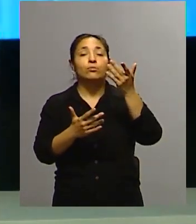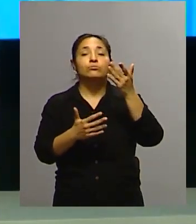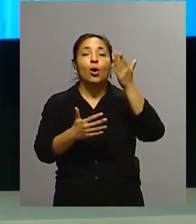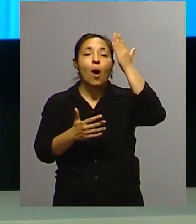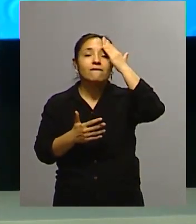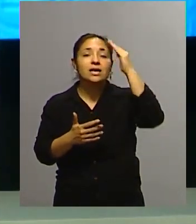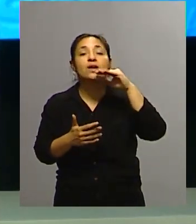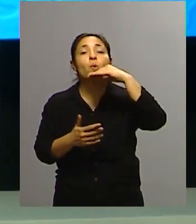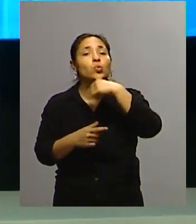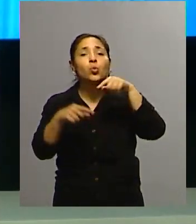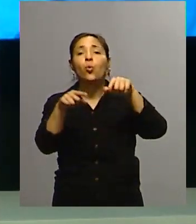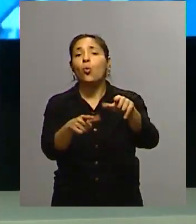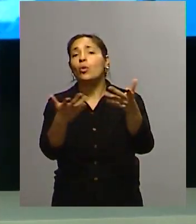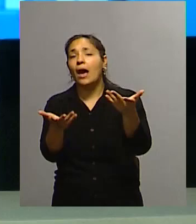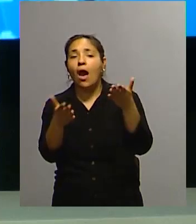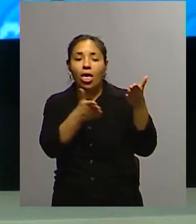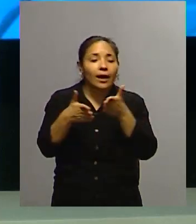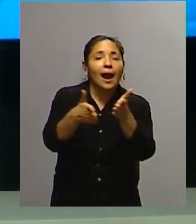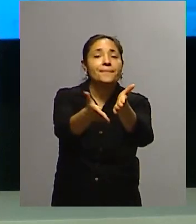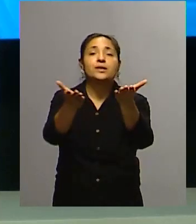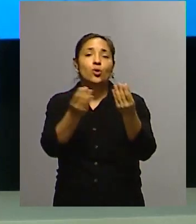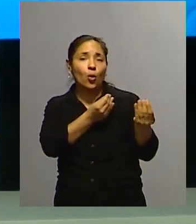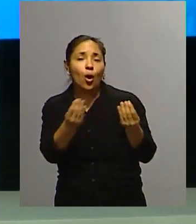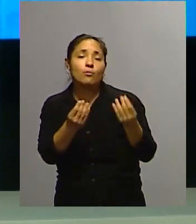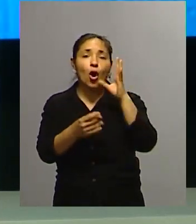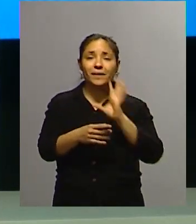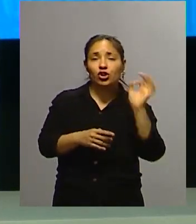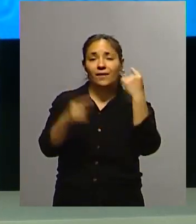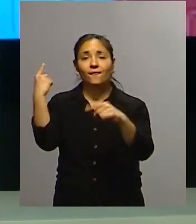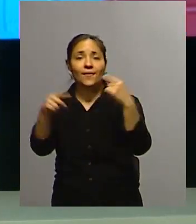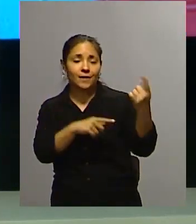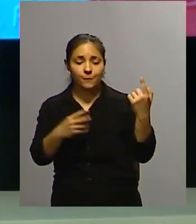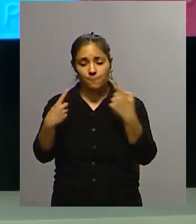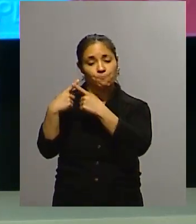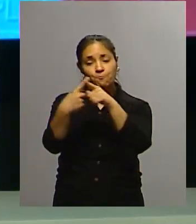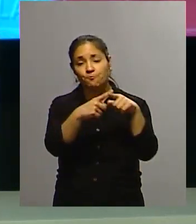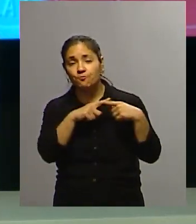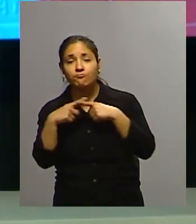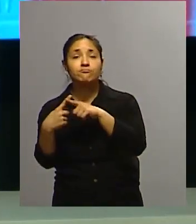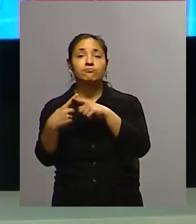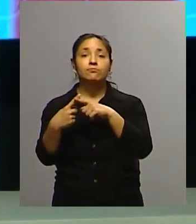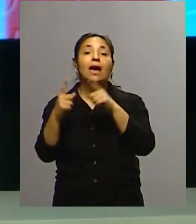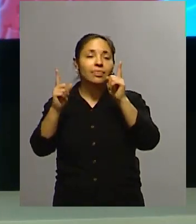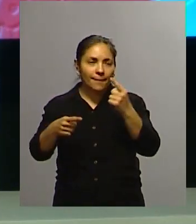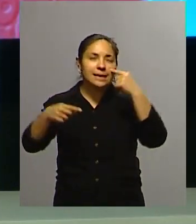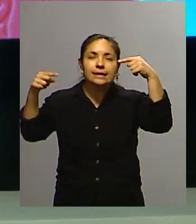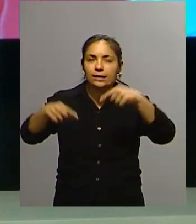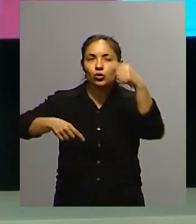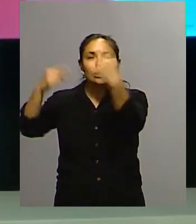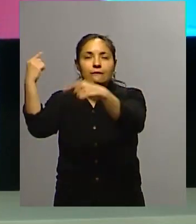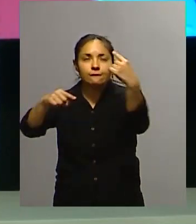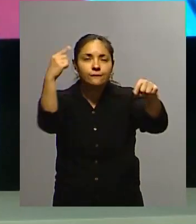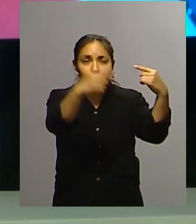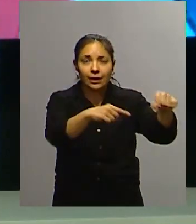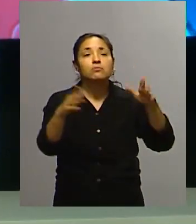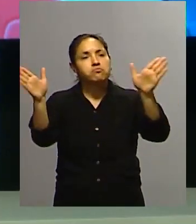quiere ir la vitivinicultura, con las distintas miradas y sentar a las distintas entidades en este